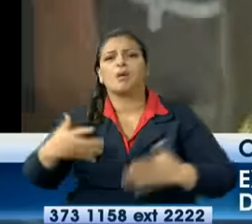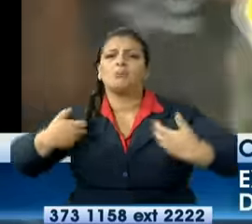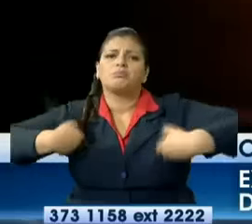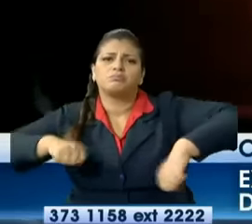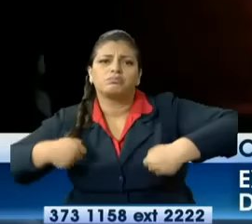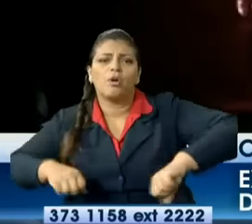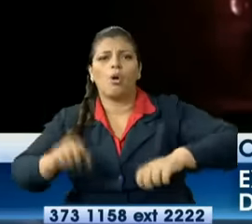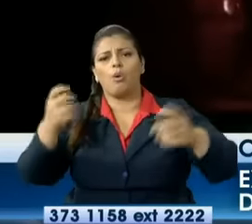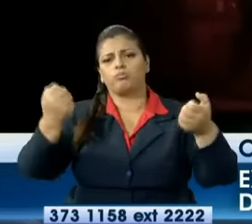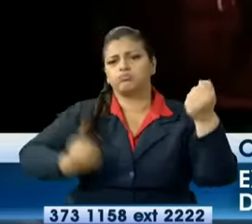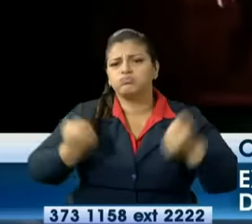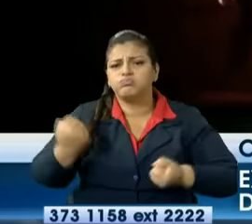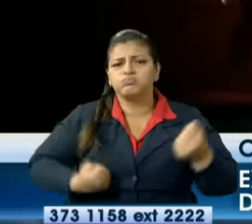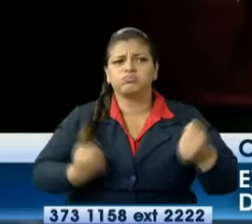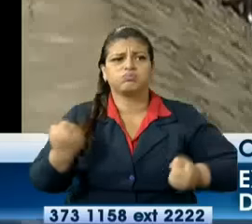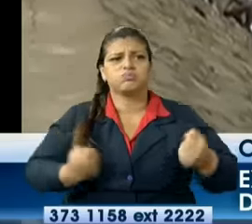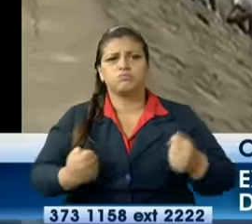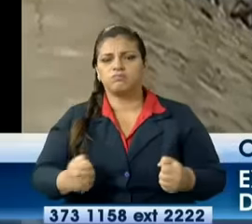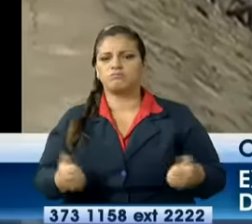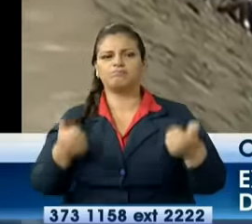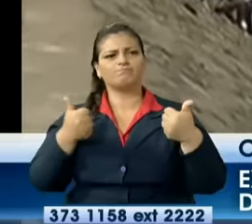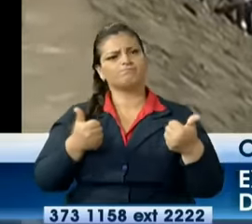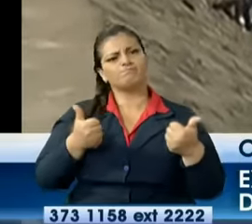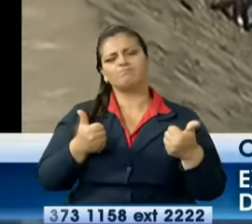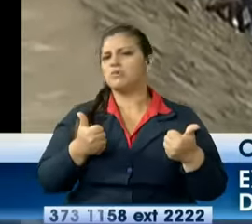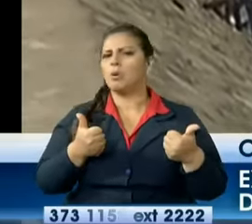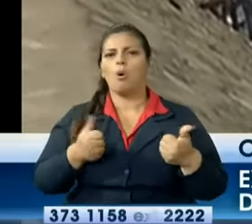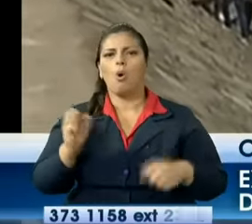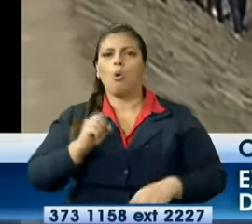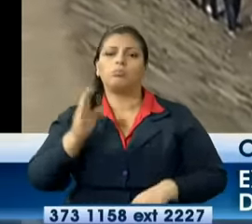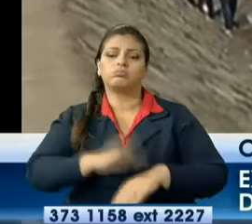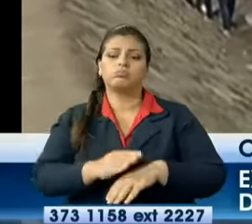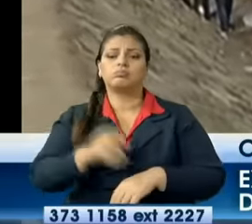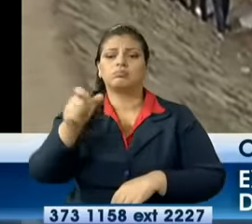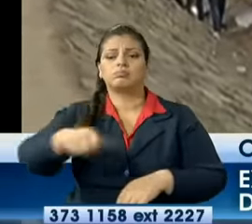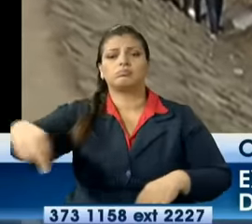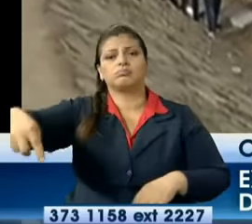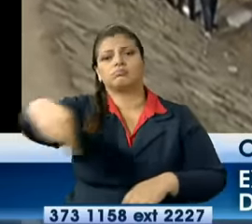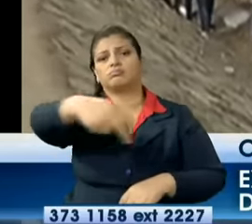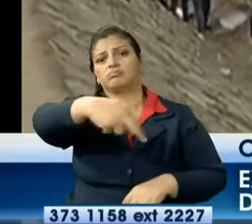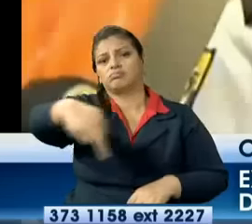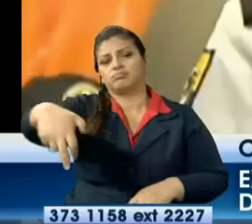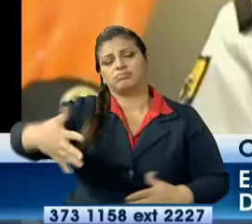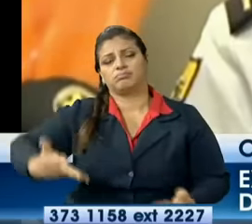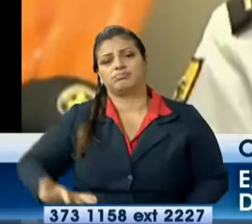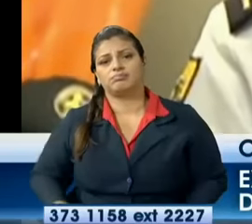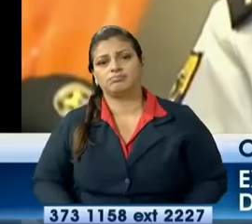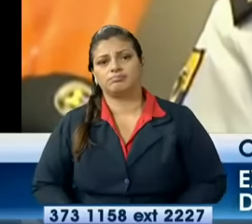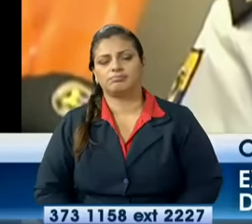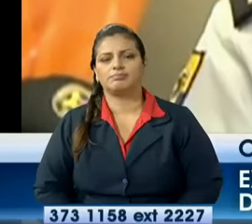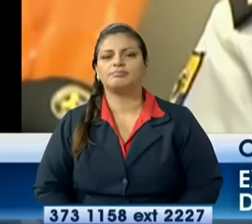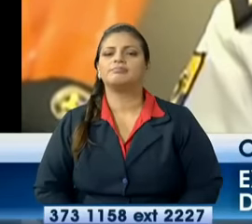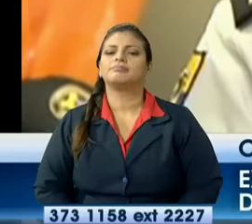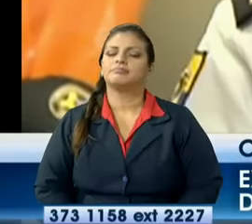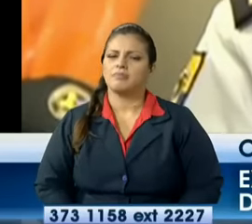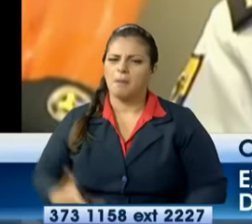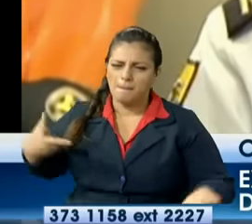el irrespeto a las leyes de tránsito o distractivos son las principales causas. Han sido por